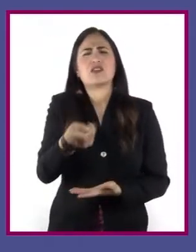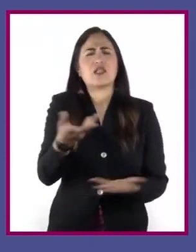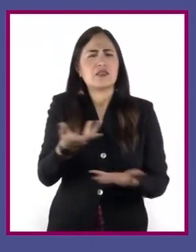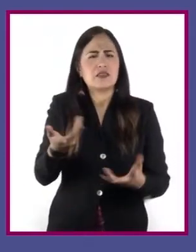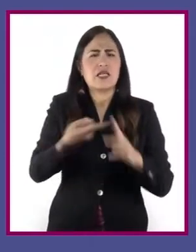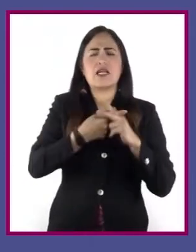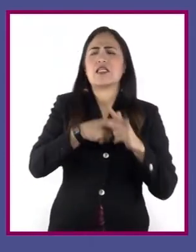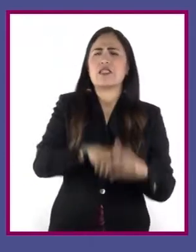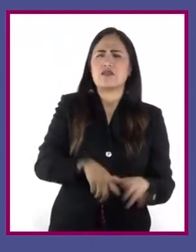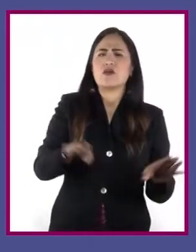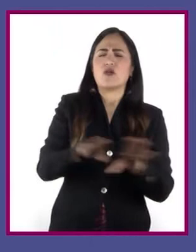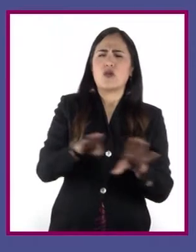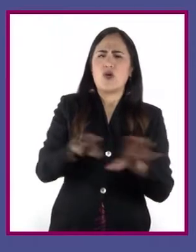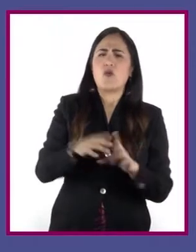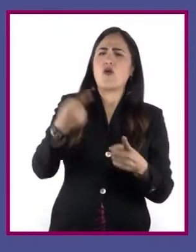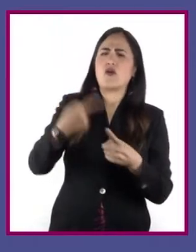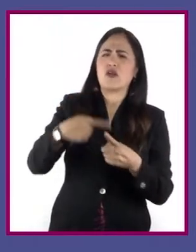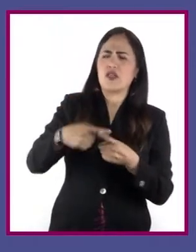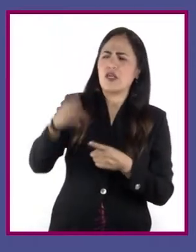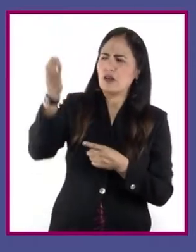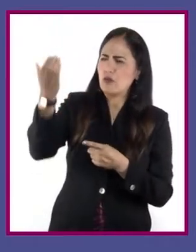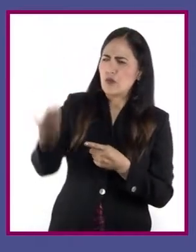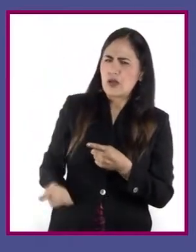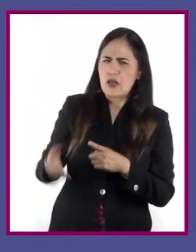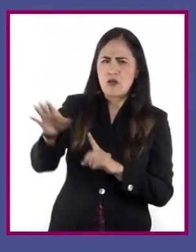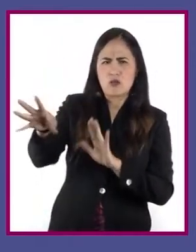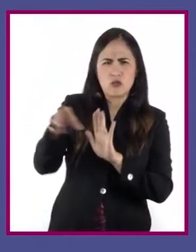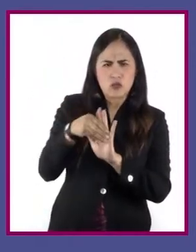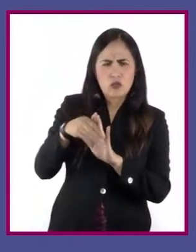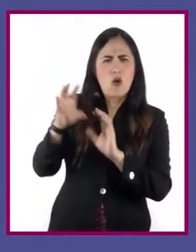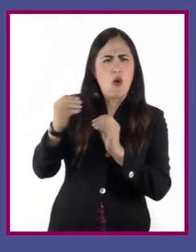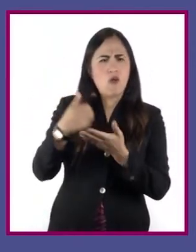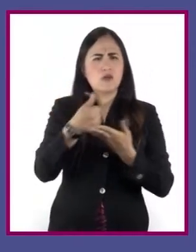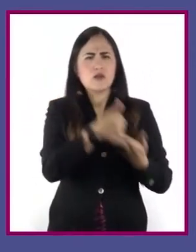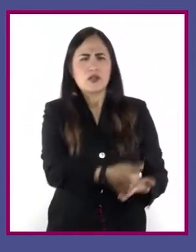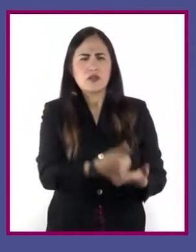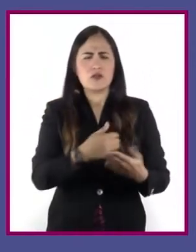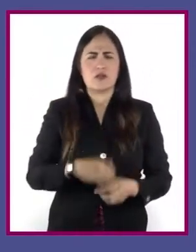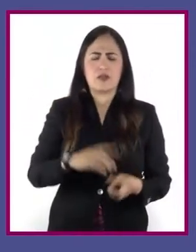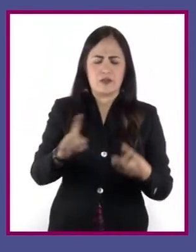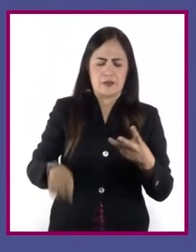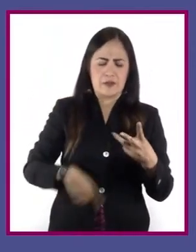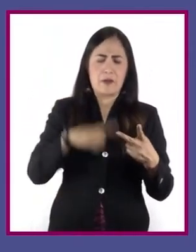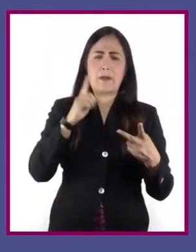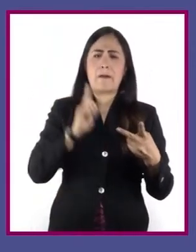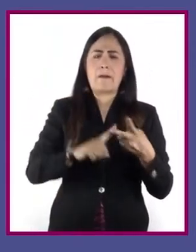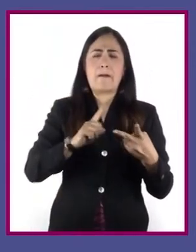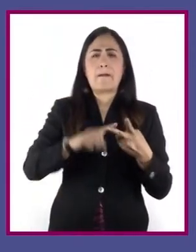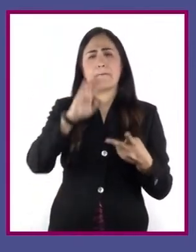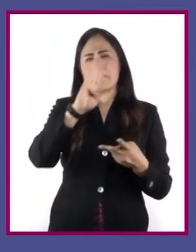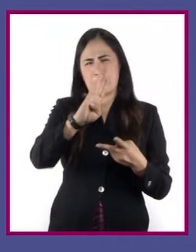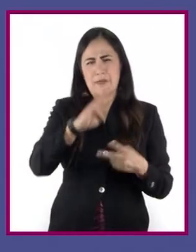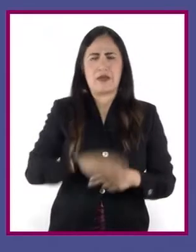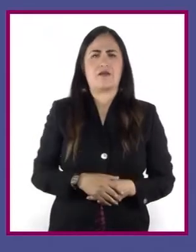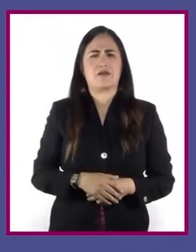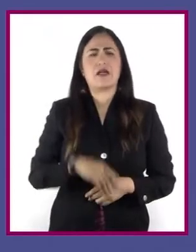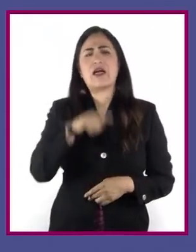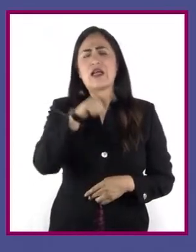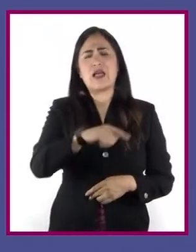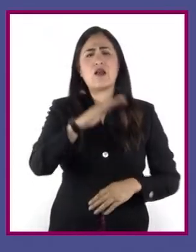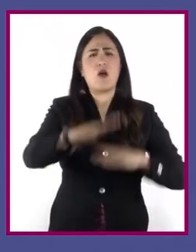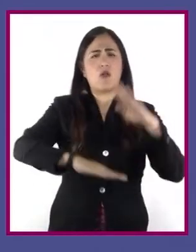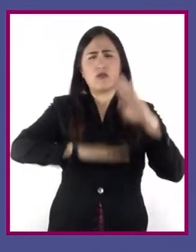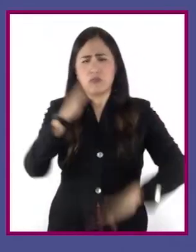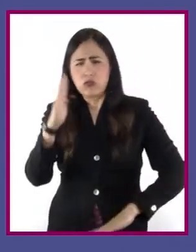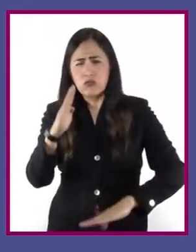y quiénes le inspiraron o ayudaron. B. Preguntas acerca de sus primeros logros